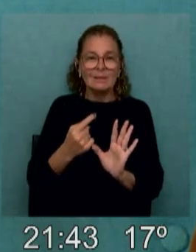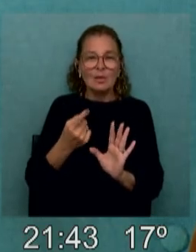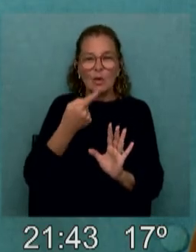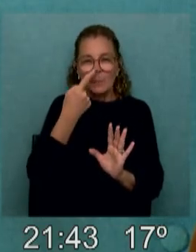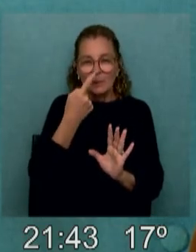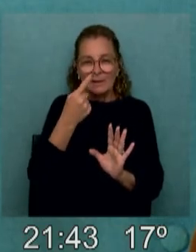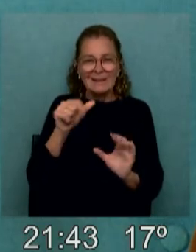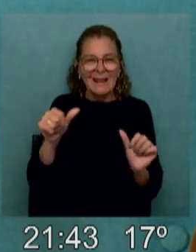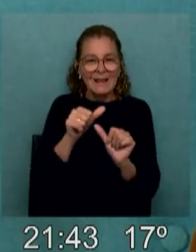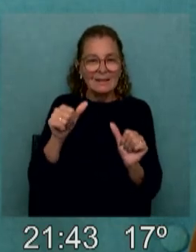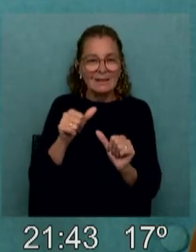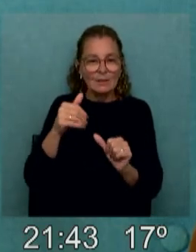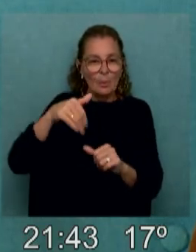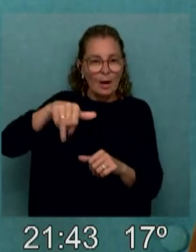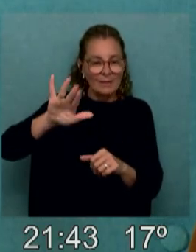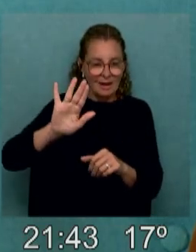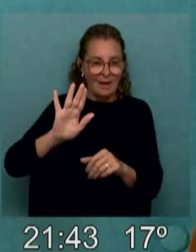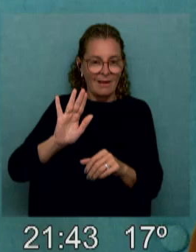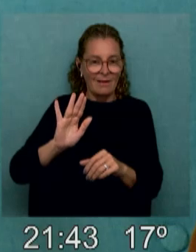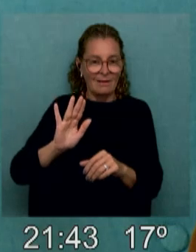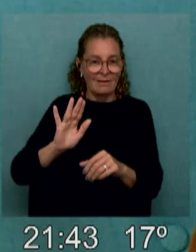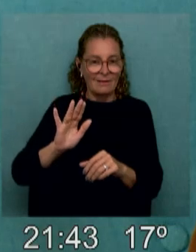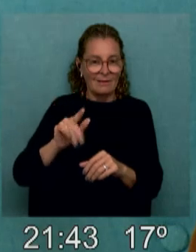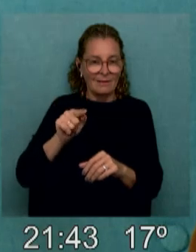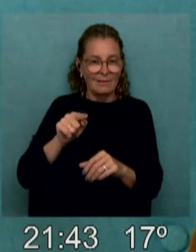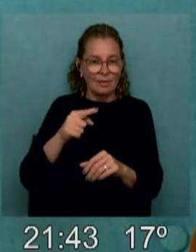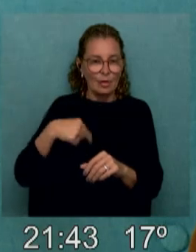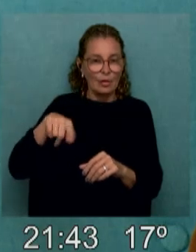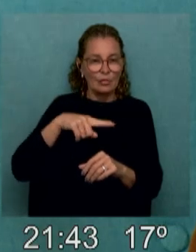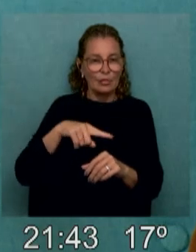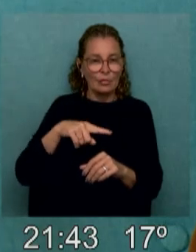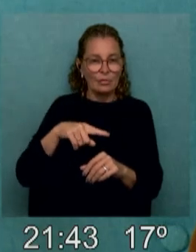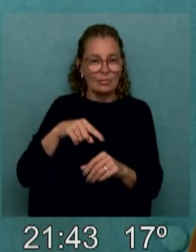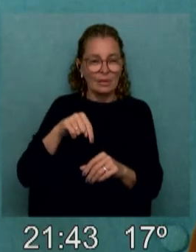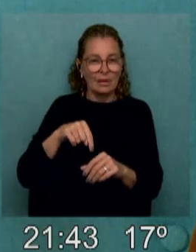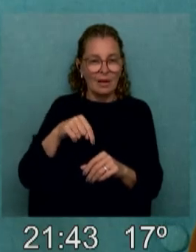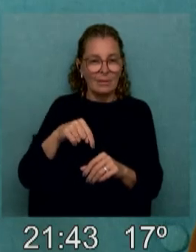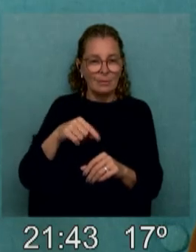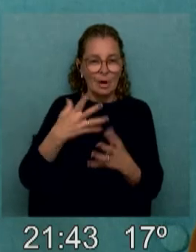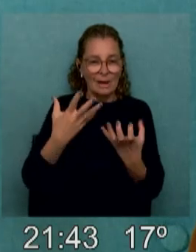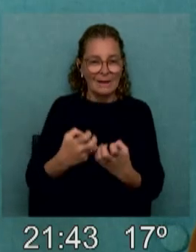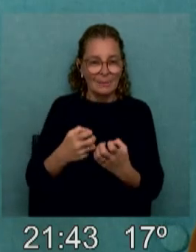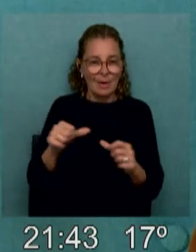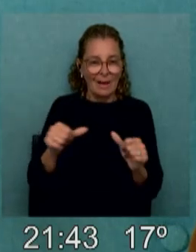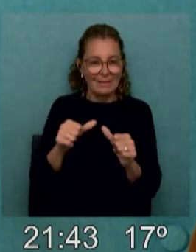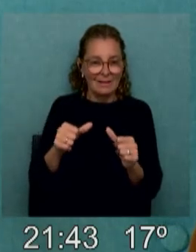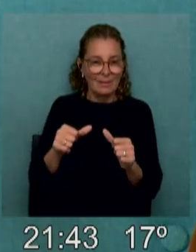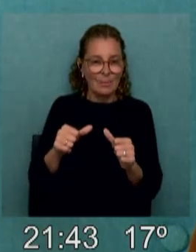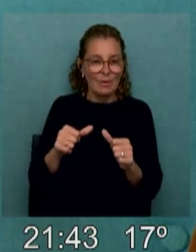importa qué estén haciendo por allá, nosotros nos, tocamos lo que queremos,